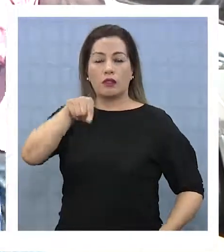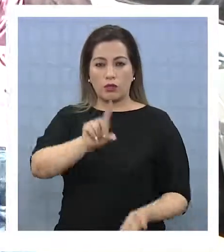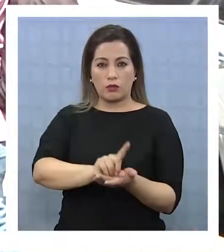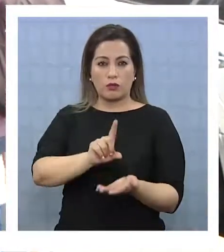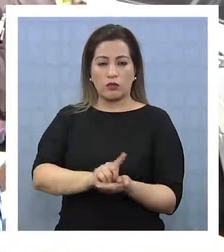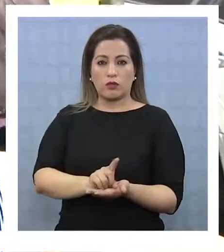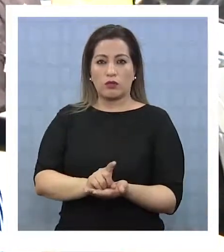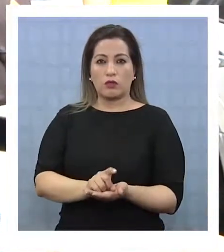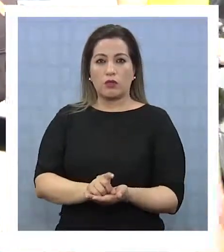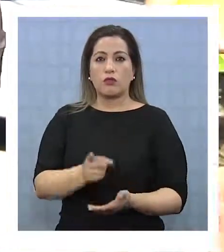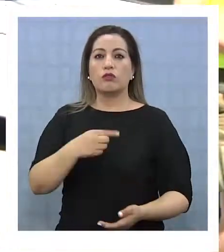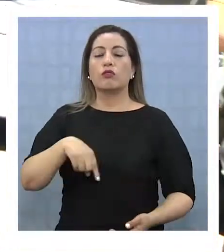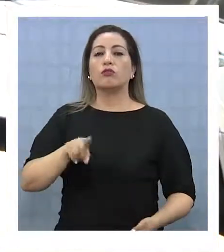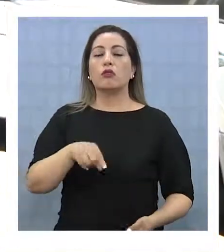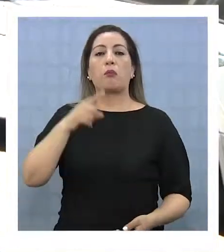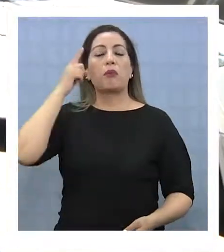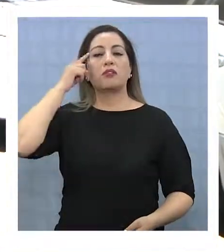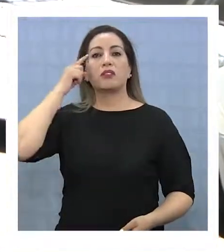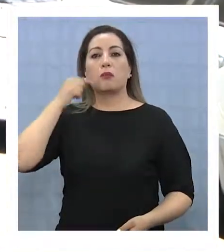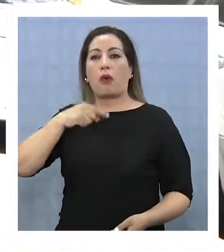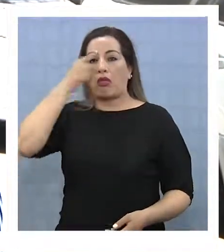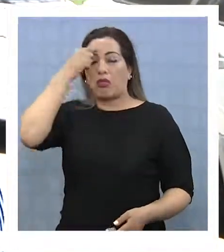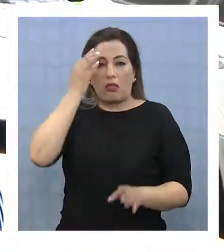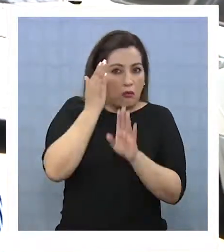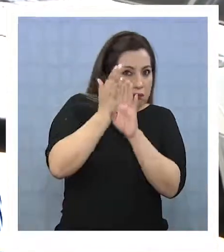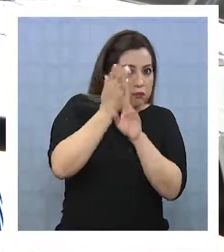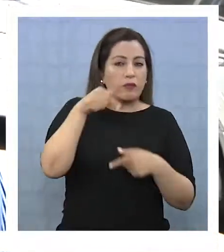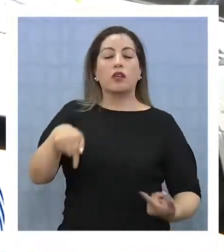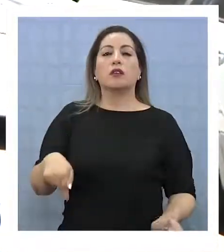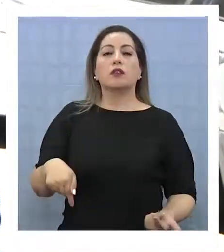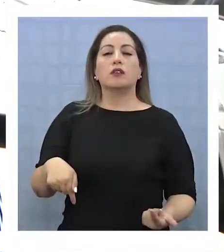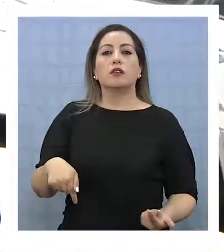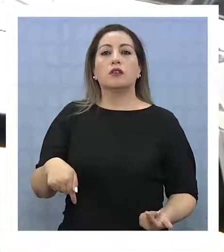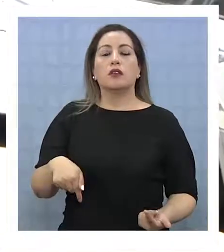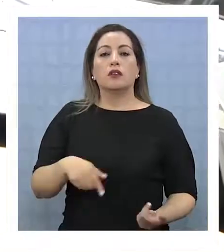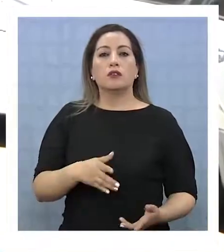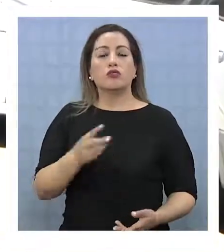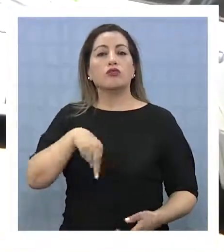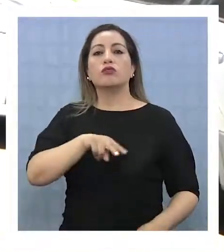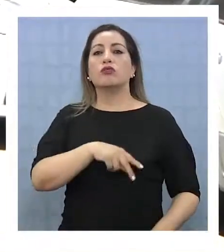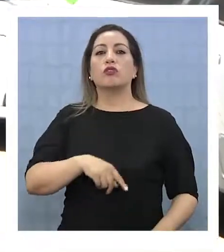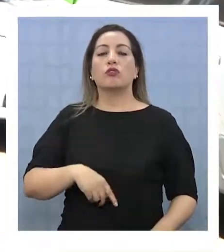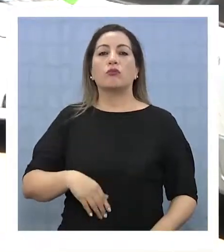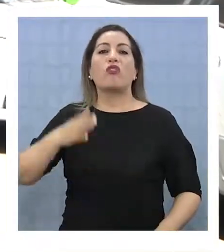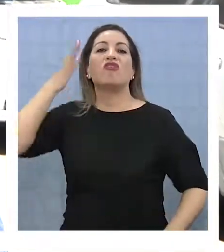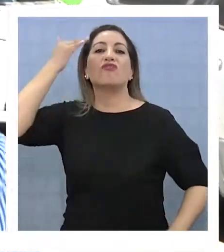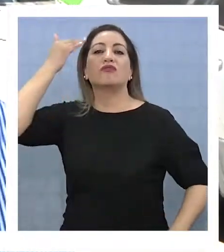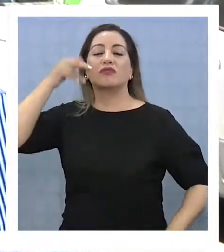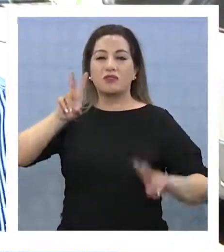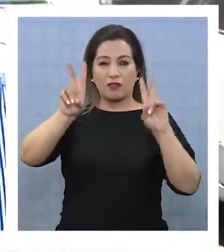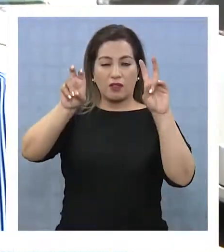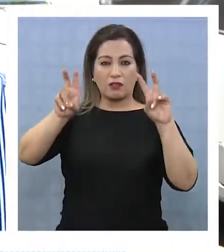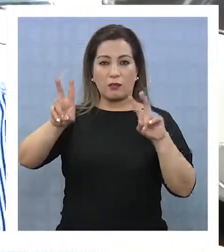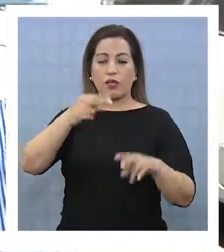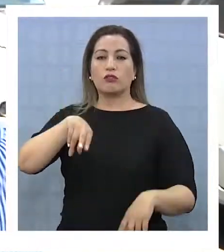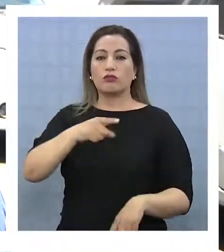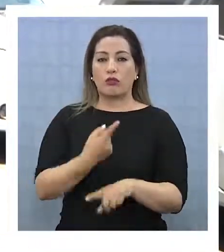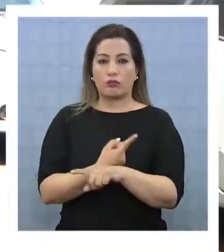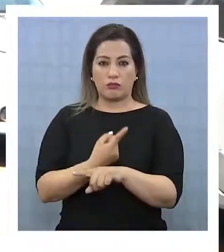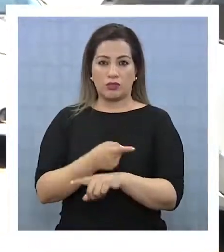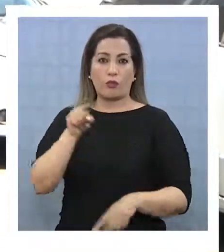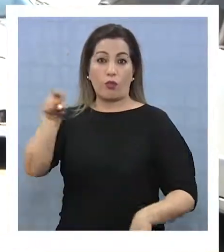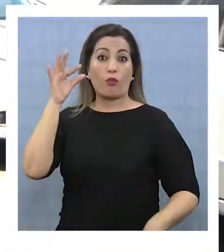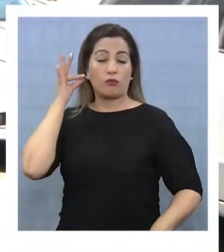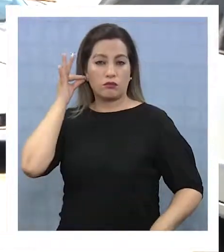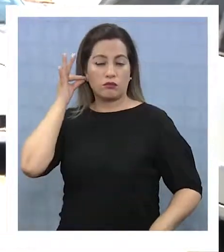tratándonos a nosotros de solapados. También, en cierta medida, nos trata de que somos ignorantes en las materias que supuestamente estamos conversando con ellas.